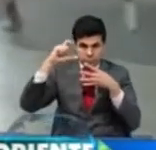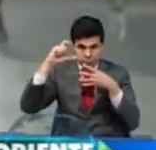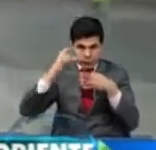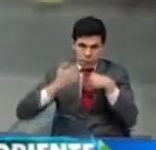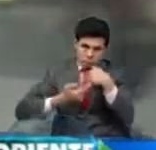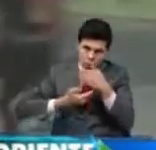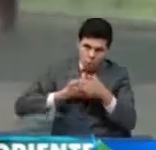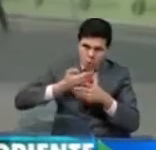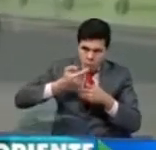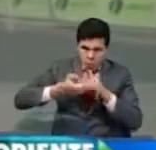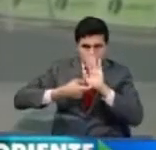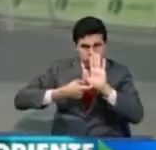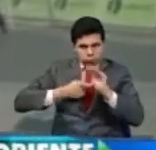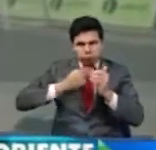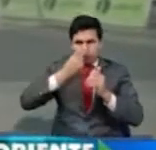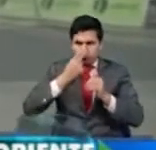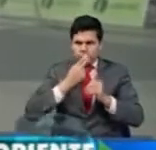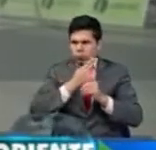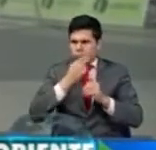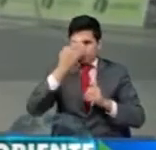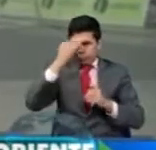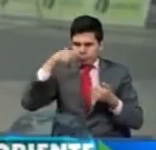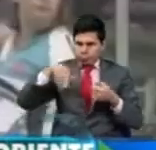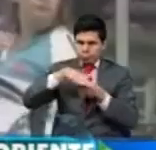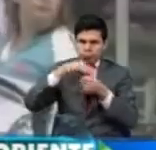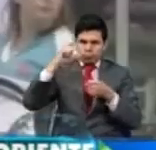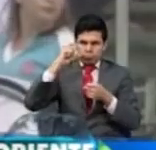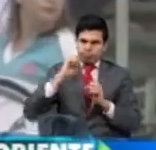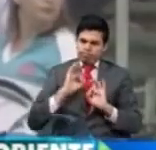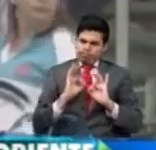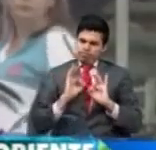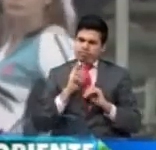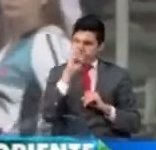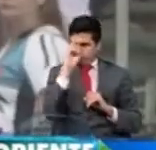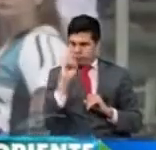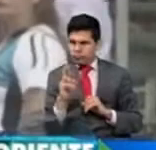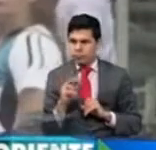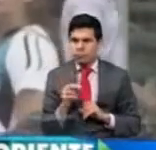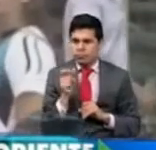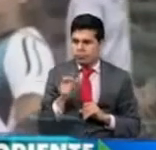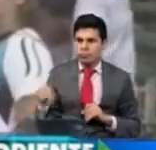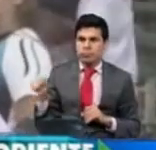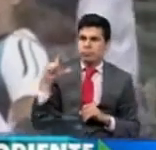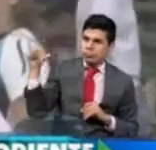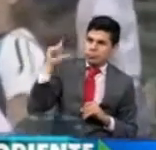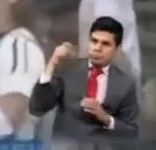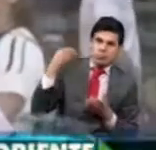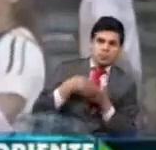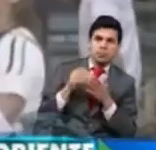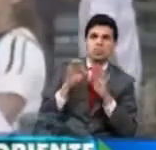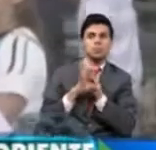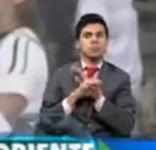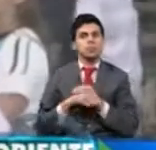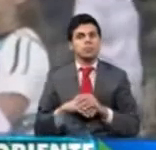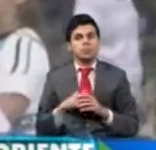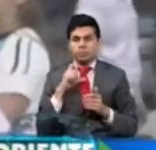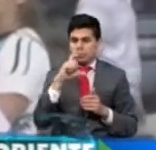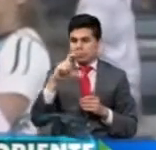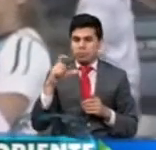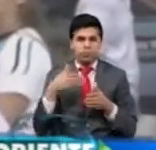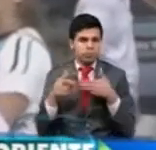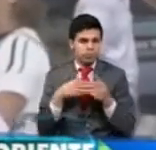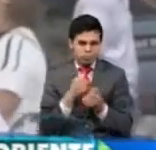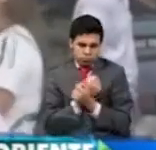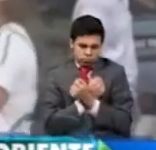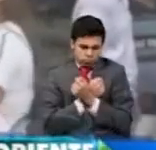demostrado el compromiso y respeto por la ciudad que estos muchachos sin sueldo les digo yo a ellos pero pero con amor por